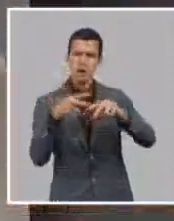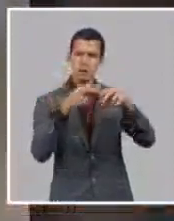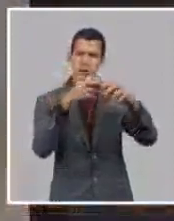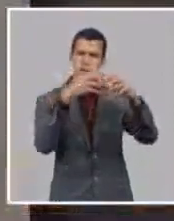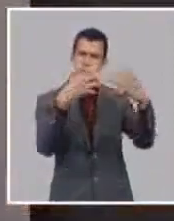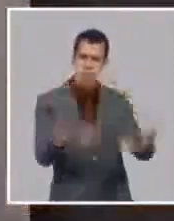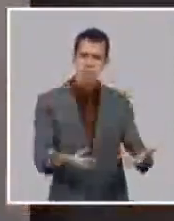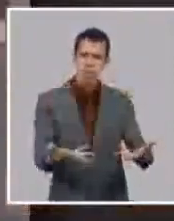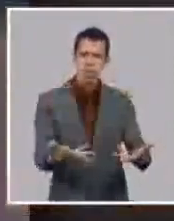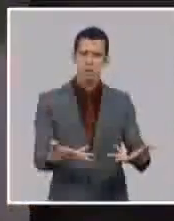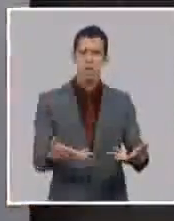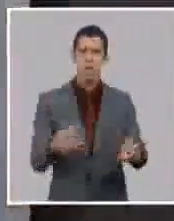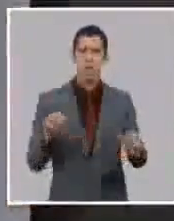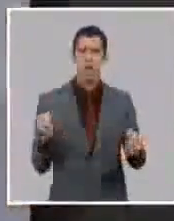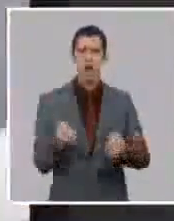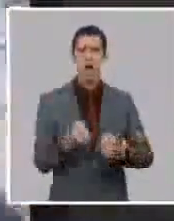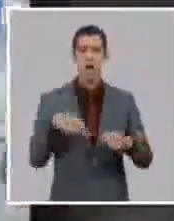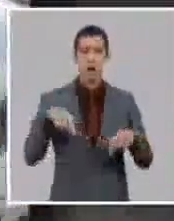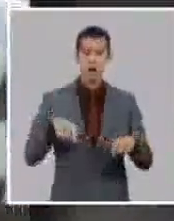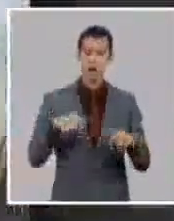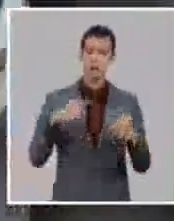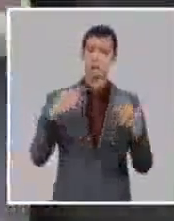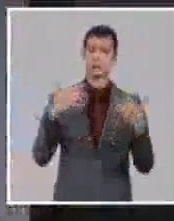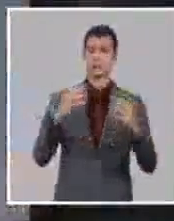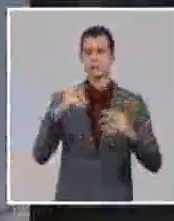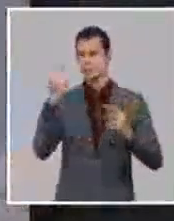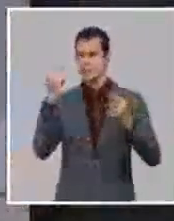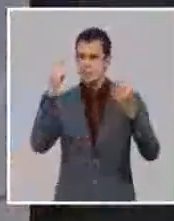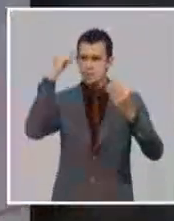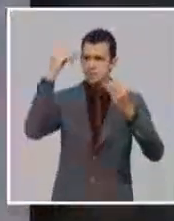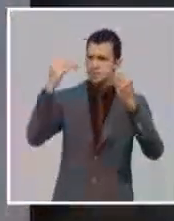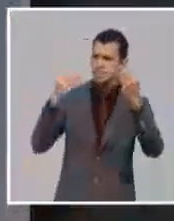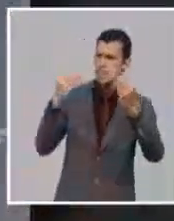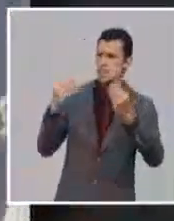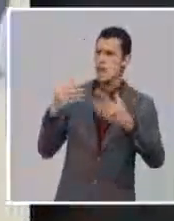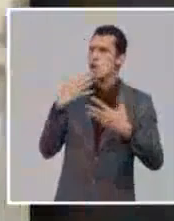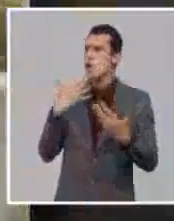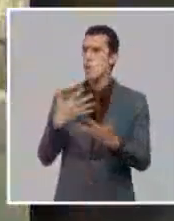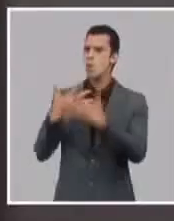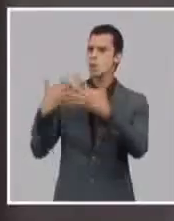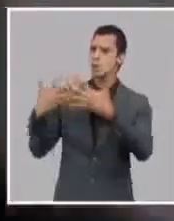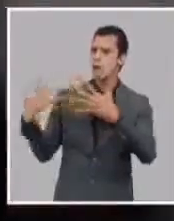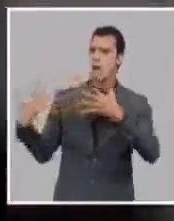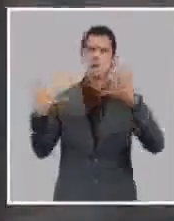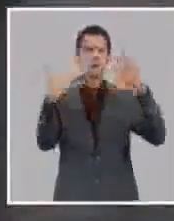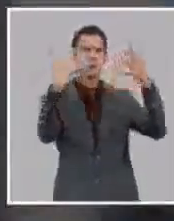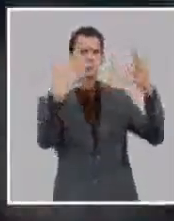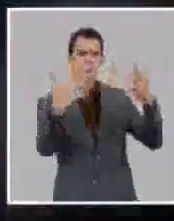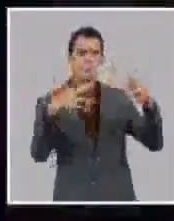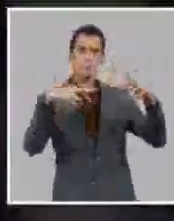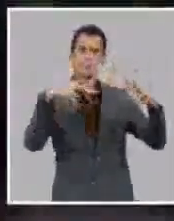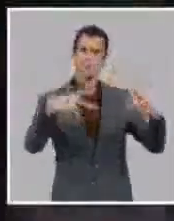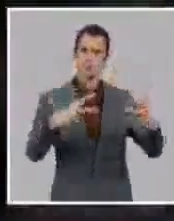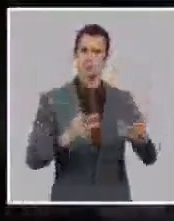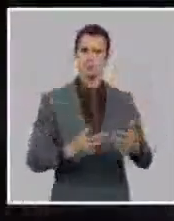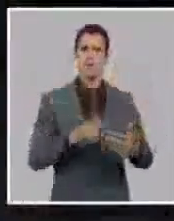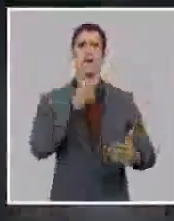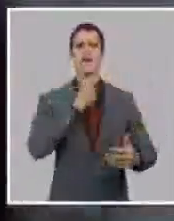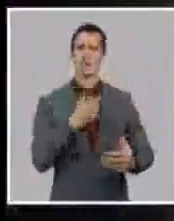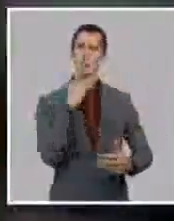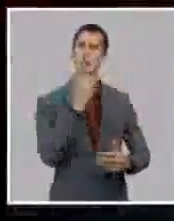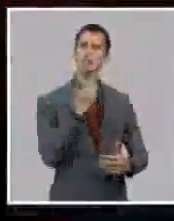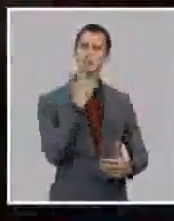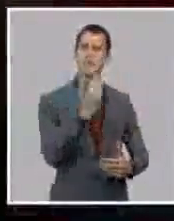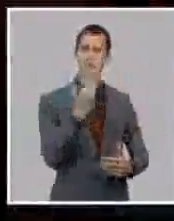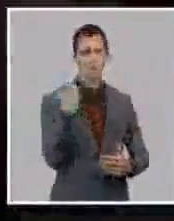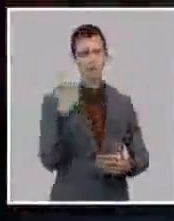tenemos que reparar y tenemos que resolver otras cosas. Ataque contra las fuerzas del orden. Ataque contra las fuerzas